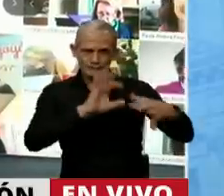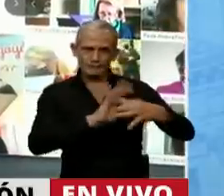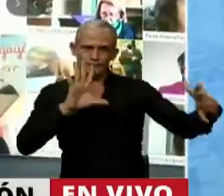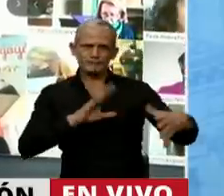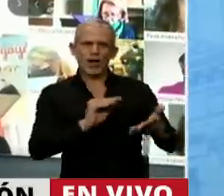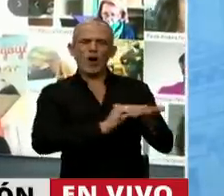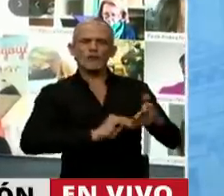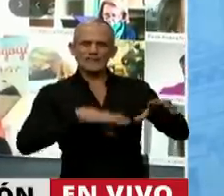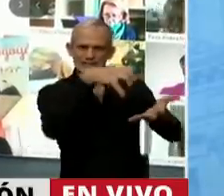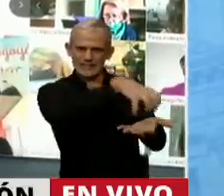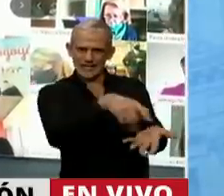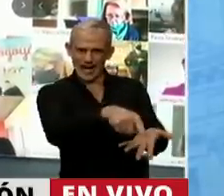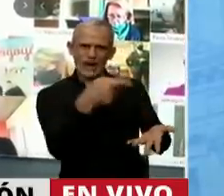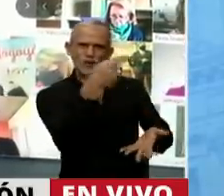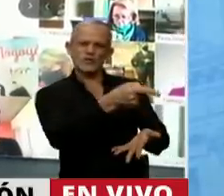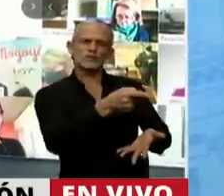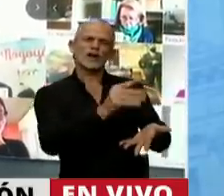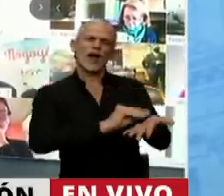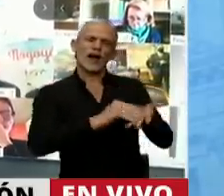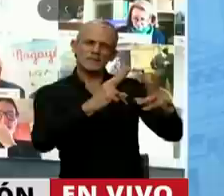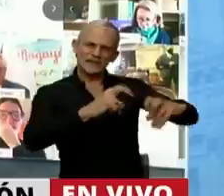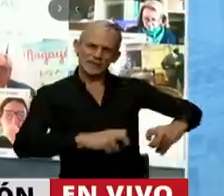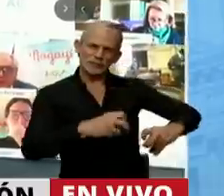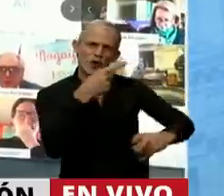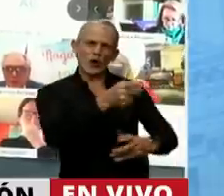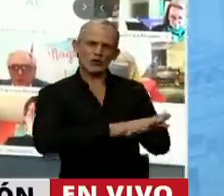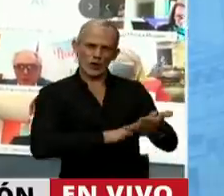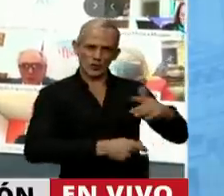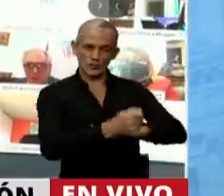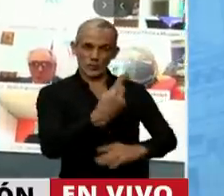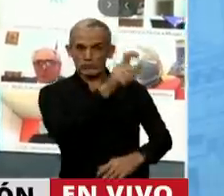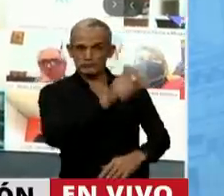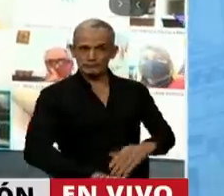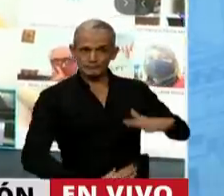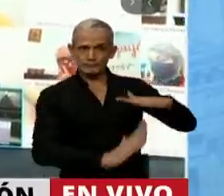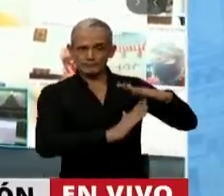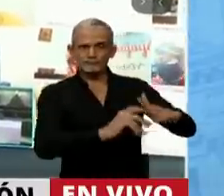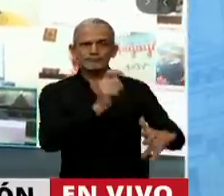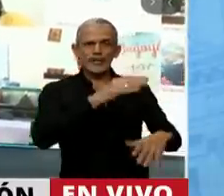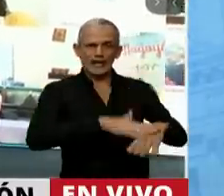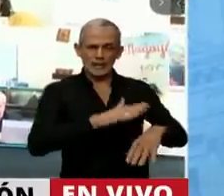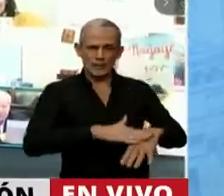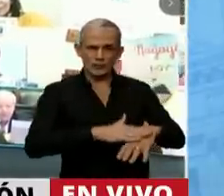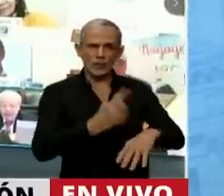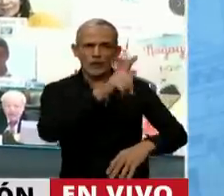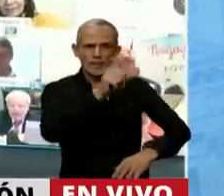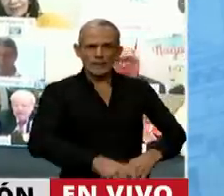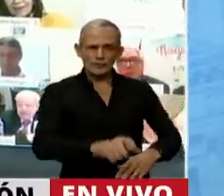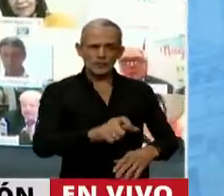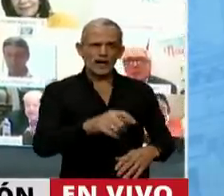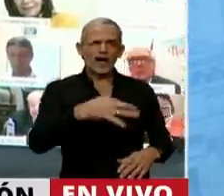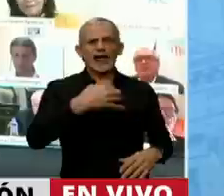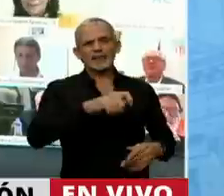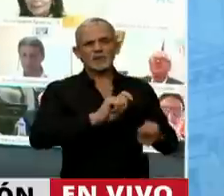la Oficina Anticorrupción. Y allí está una persona a la que nosotros no tuvimos que cambiar